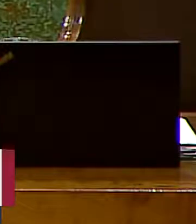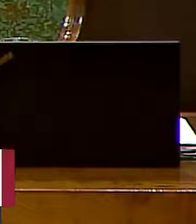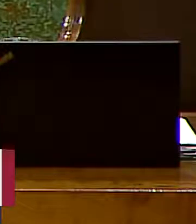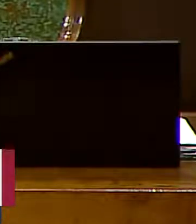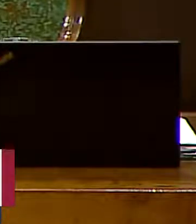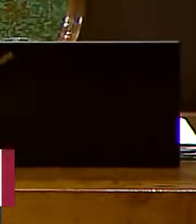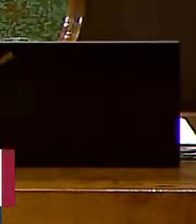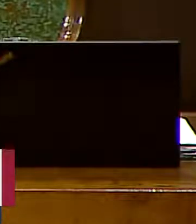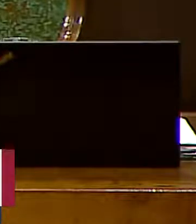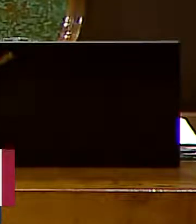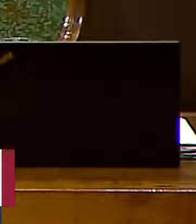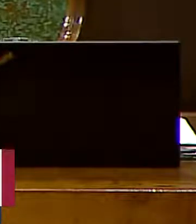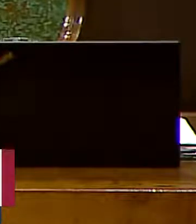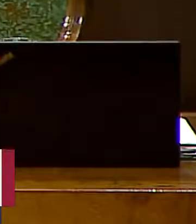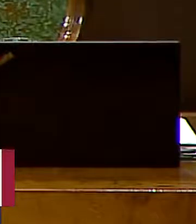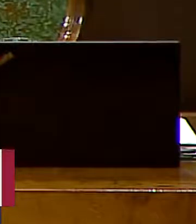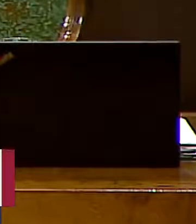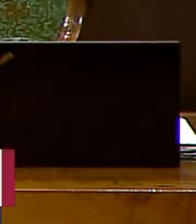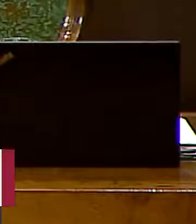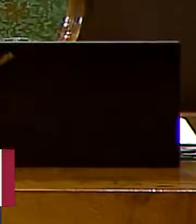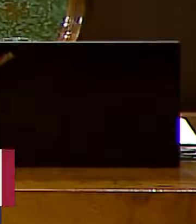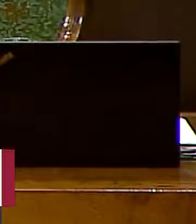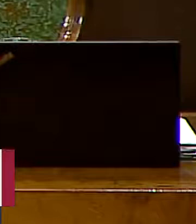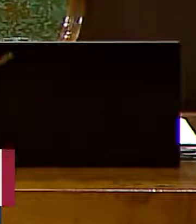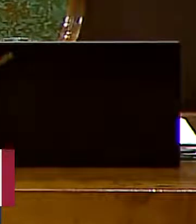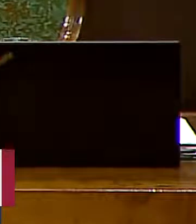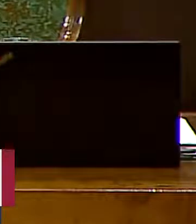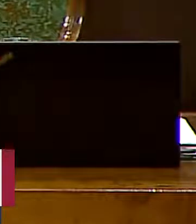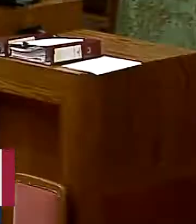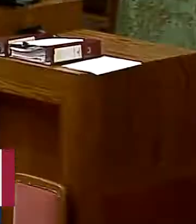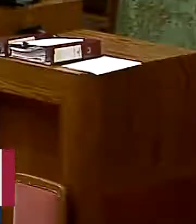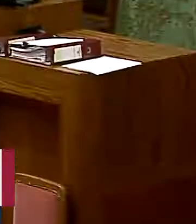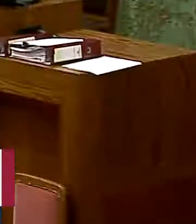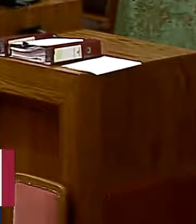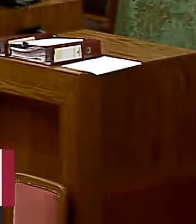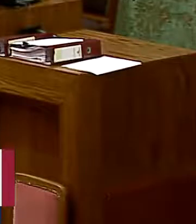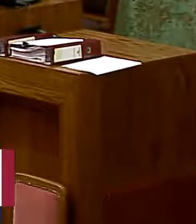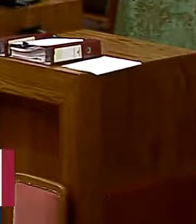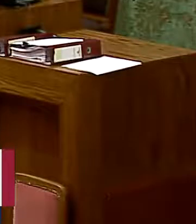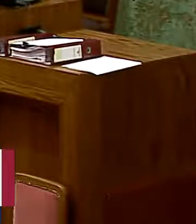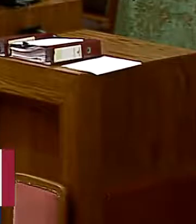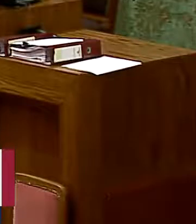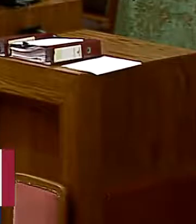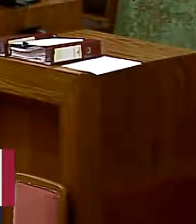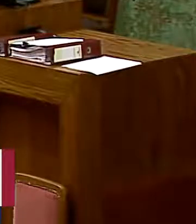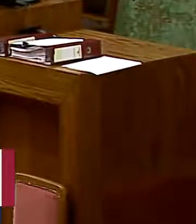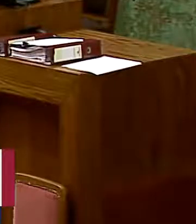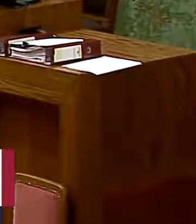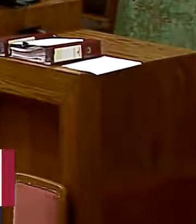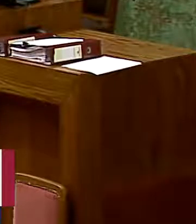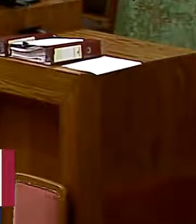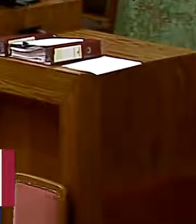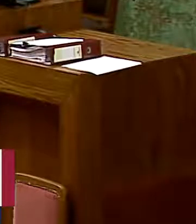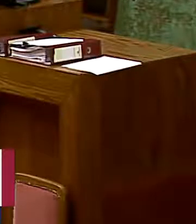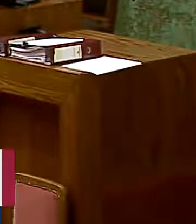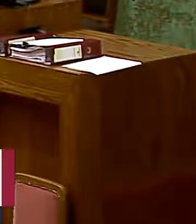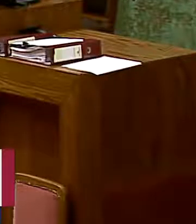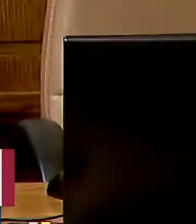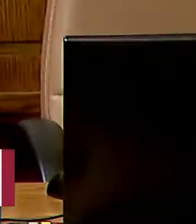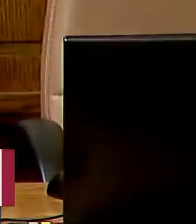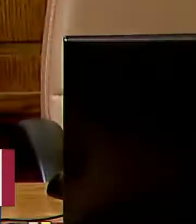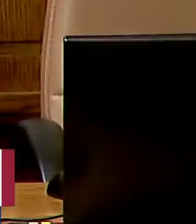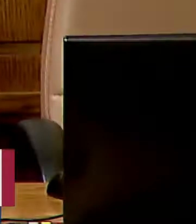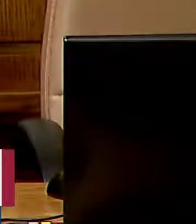diputado Francisco Eguiguren Correa. Tiene la palabra, está por 3 minutos. Gracias, Presidenta. En situaciones